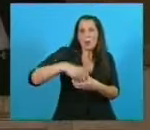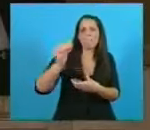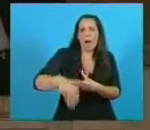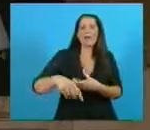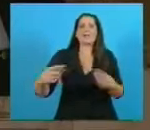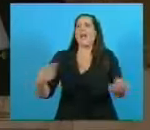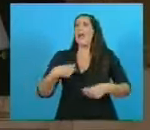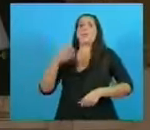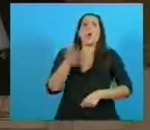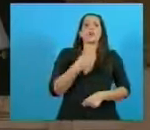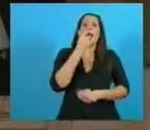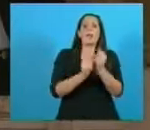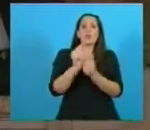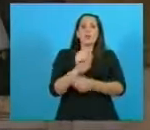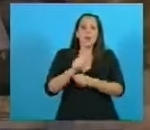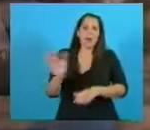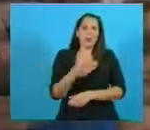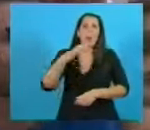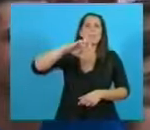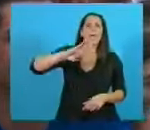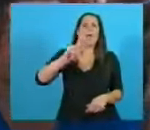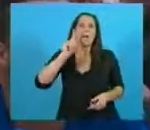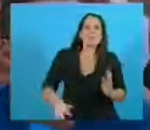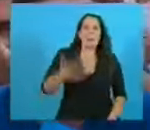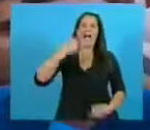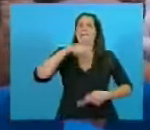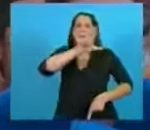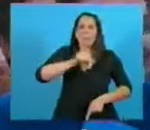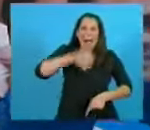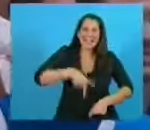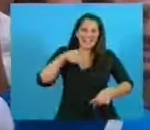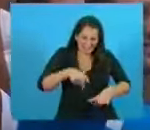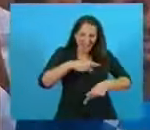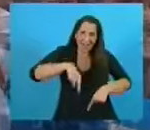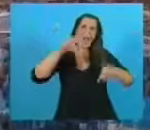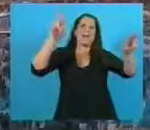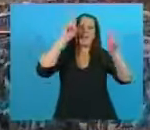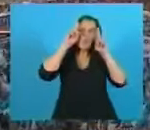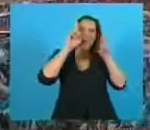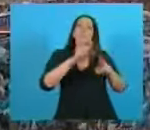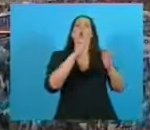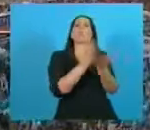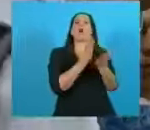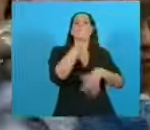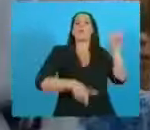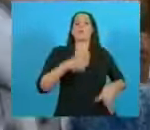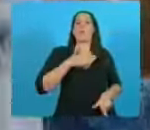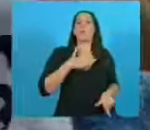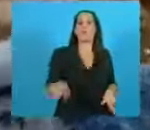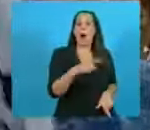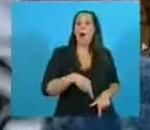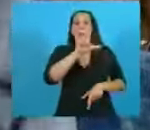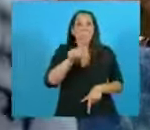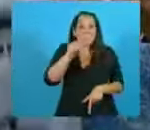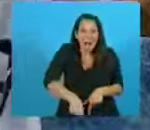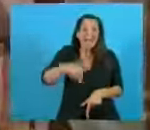porcentaje industrial en su Producto Bruto Interno. Es un país donde se respetan los derechos humanos. Es un país donde se respetan la